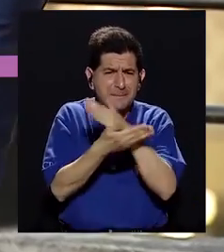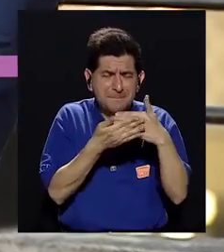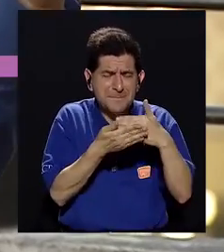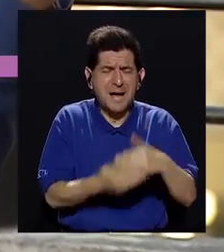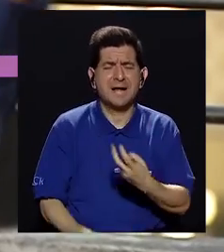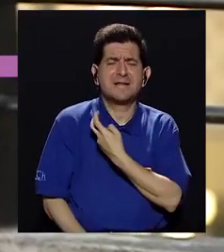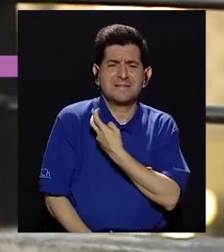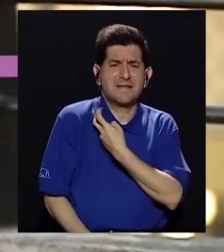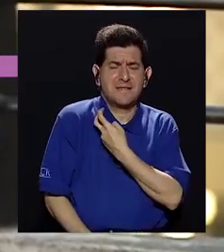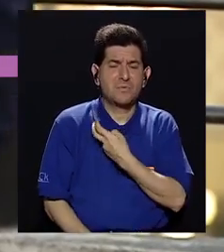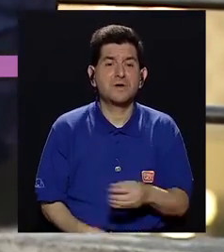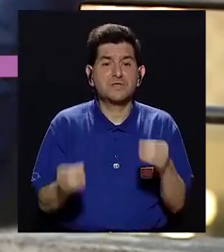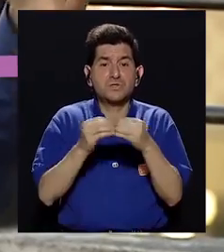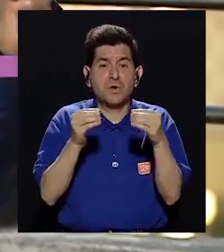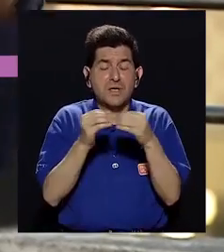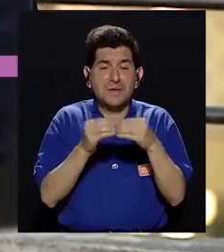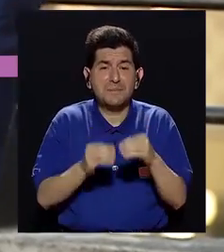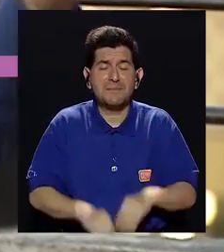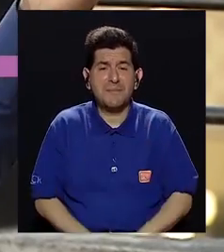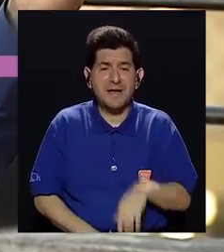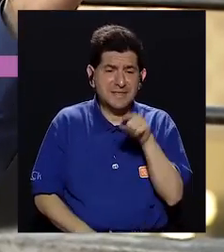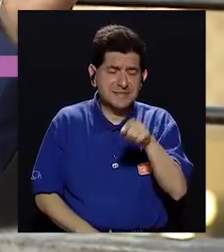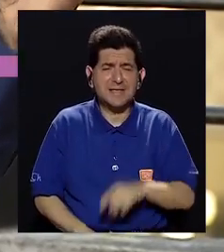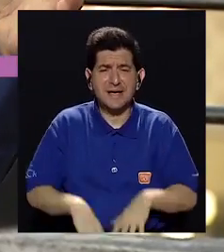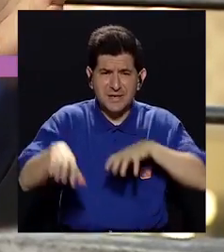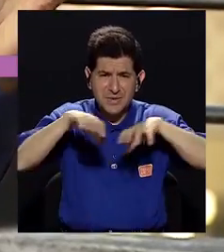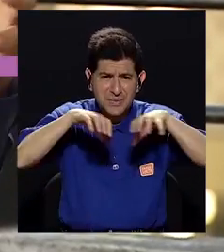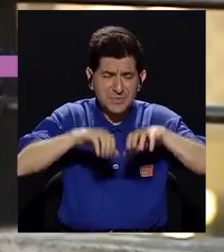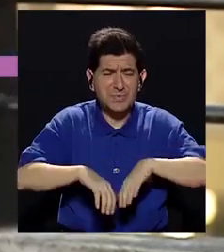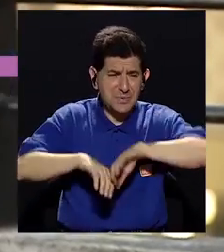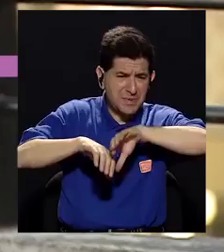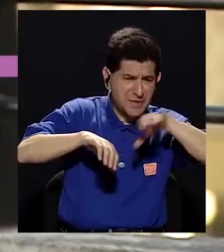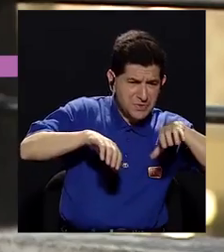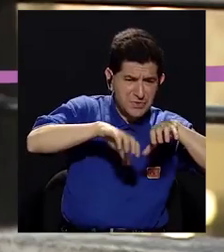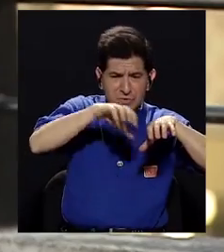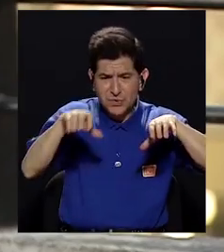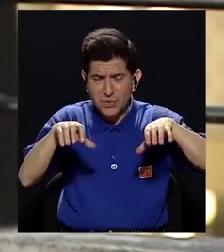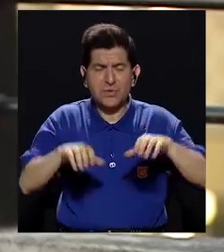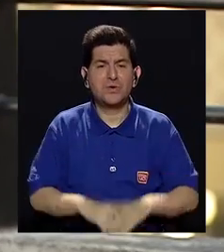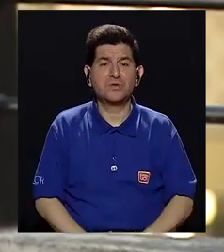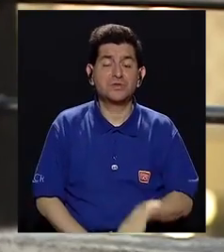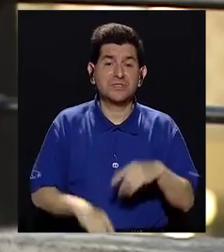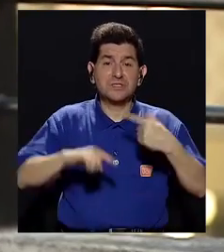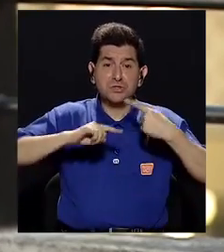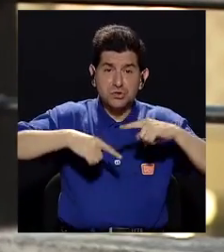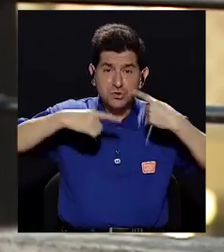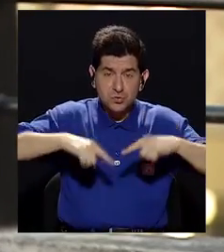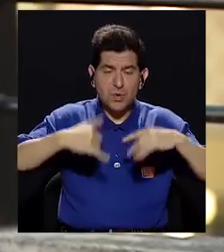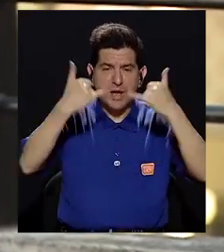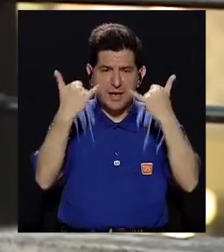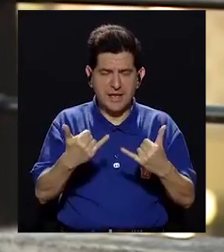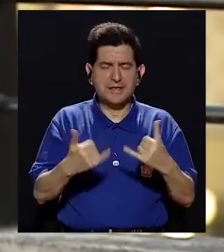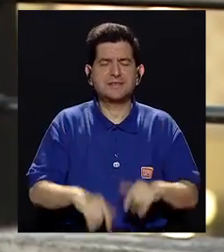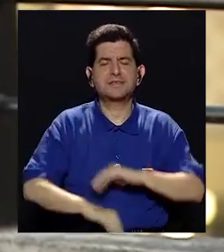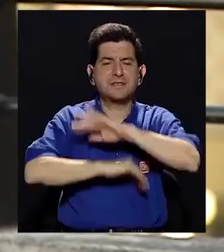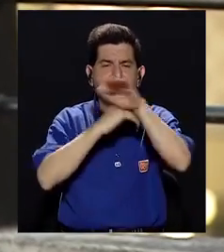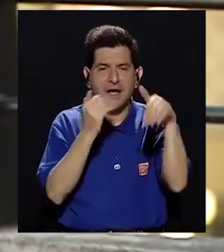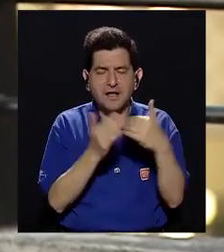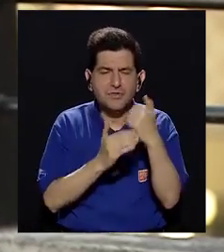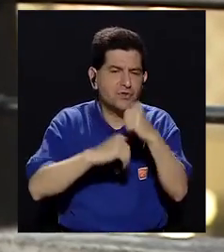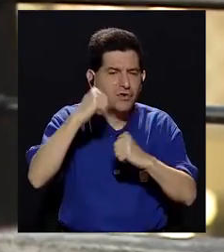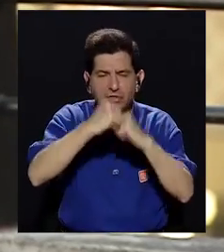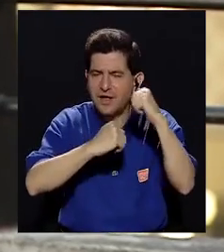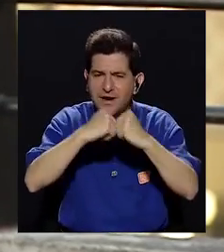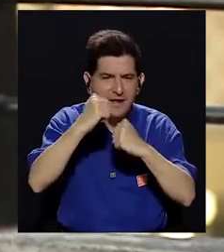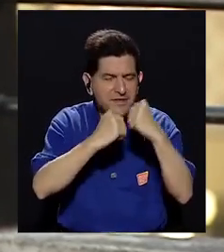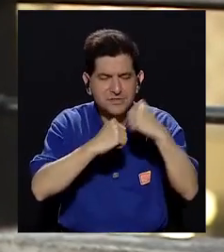hueso alrededor y también desplazan mal los ligamentos, los tendones. Entonces las personas no solo les duele el desgaste, les duele ya el ligamento, el tendón,